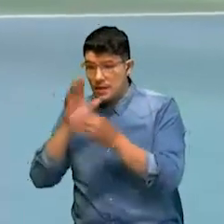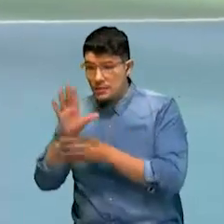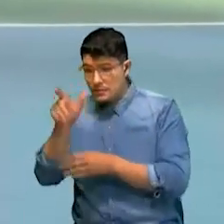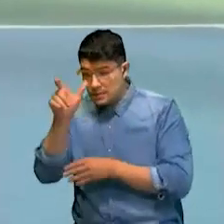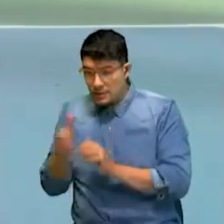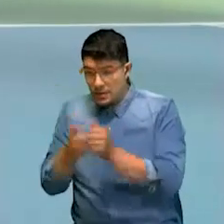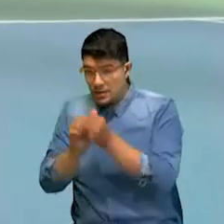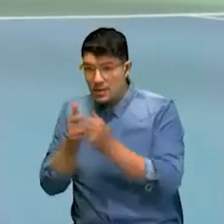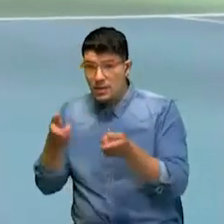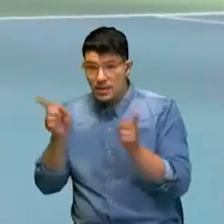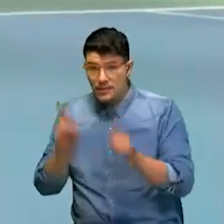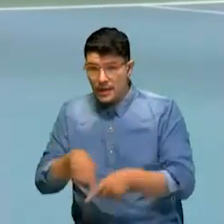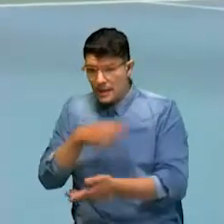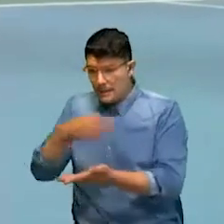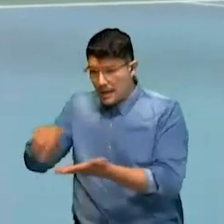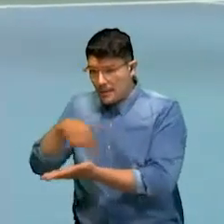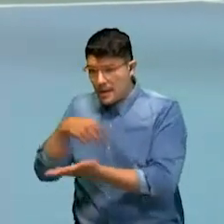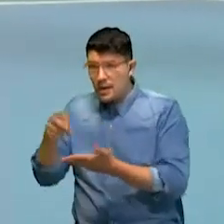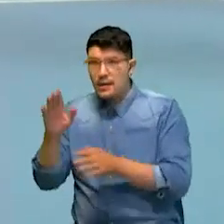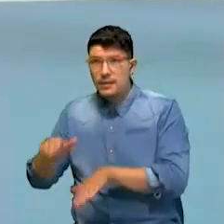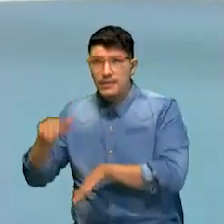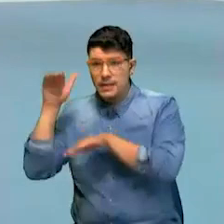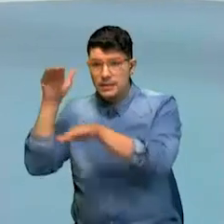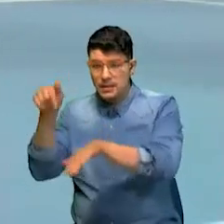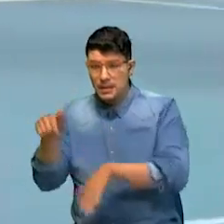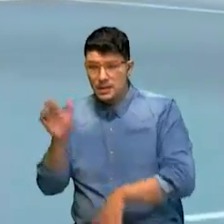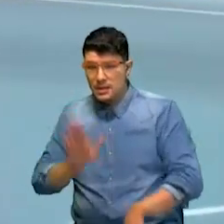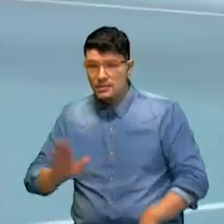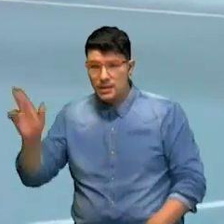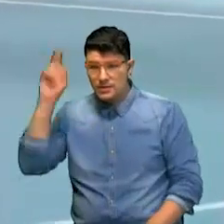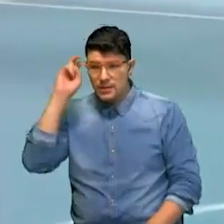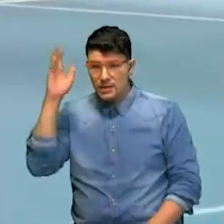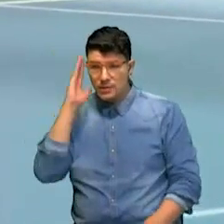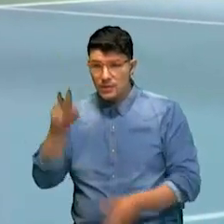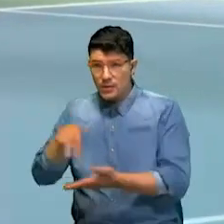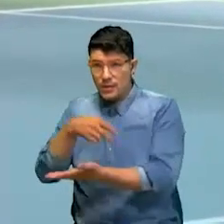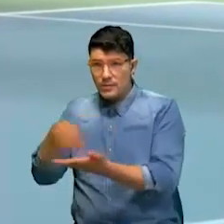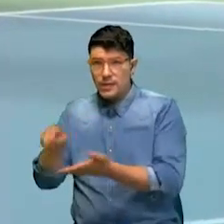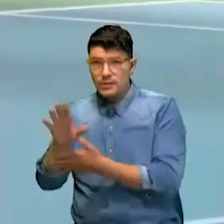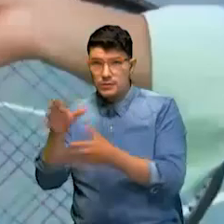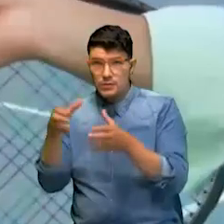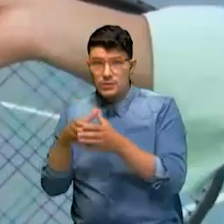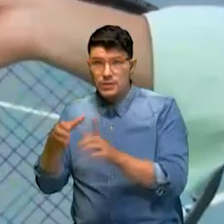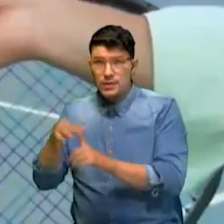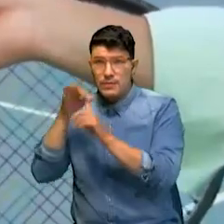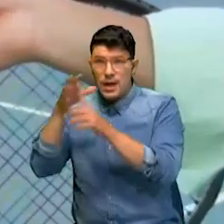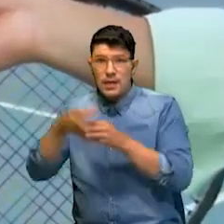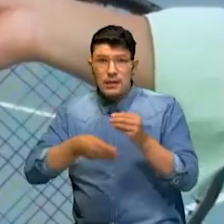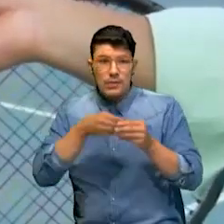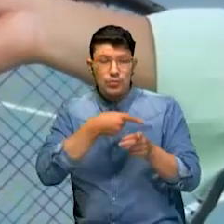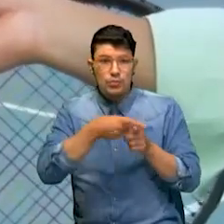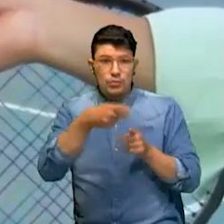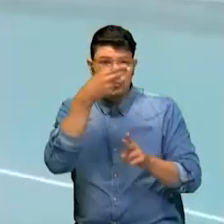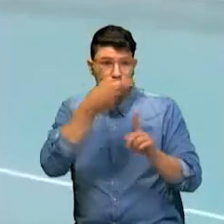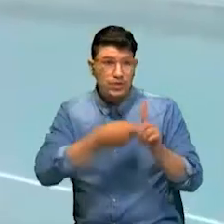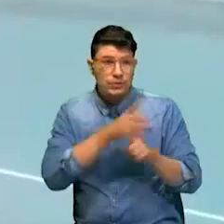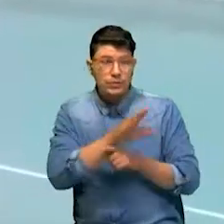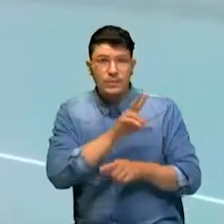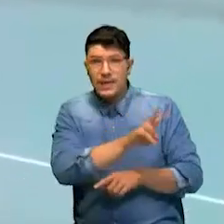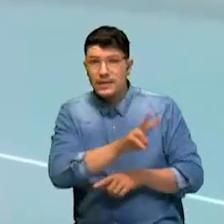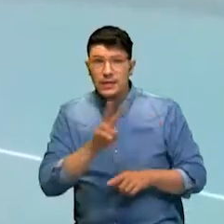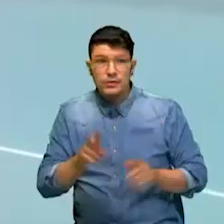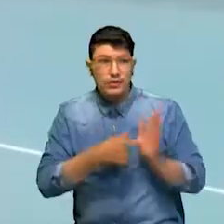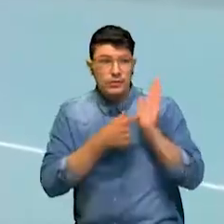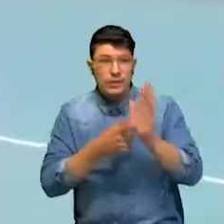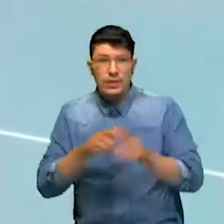deportista, también es un gran bailarín y representa al norte de Santander en danzas. En un mes tuvo 22 presentaciones. Uno de